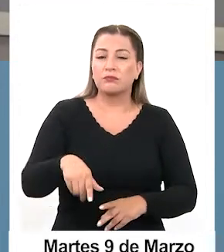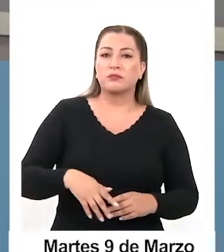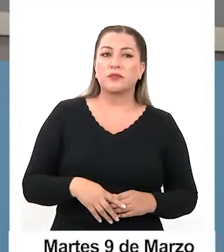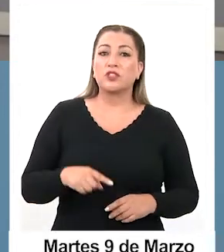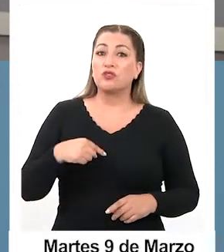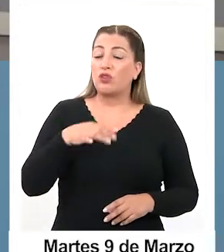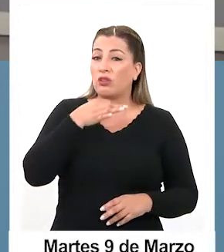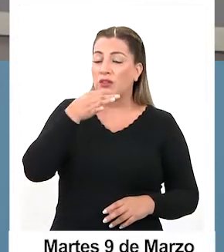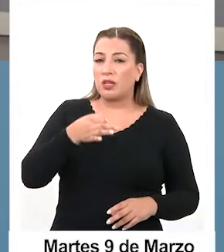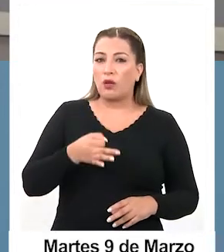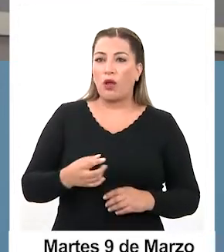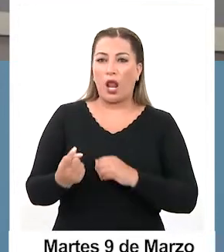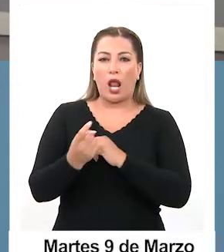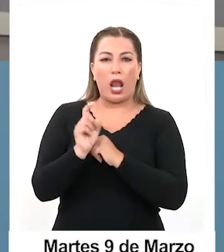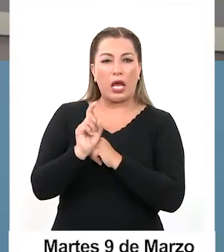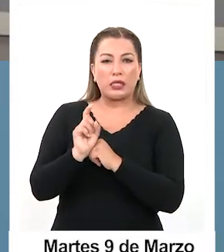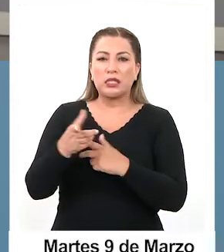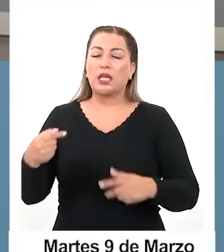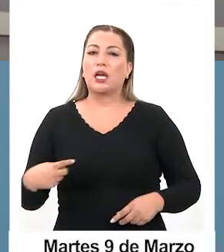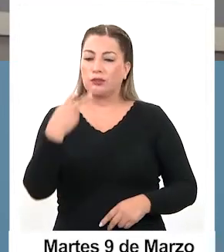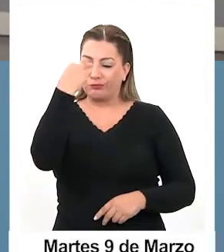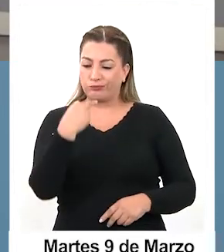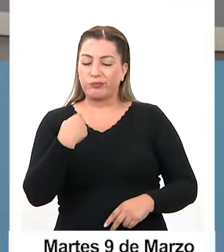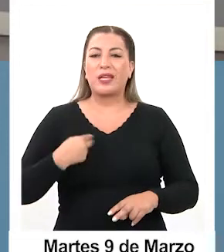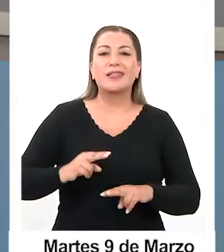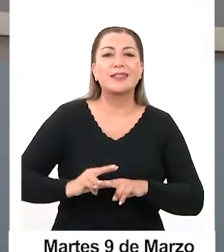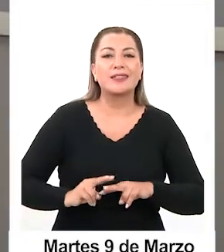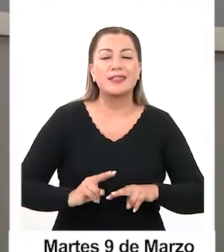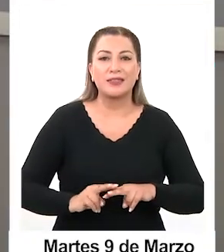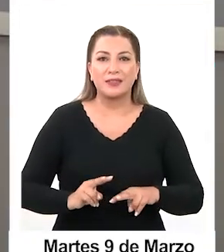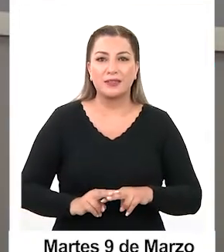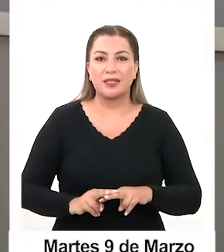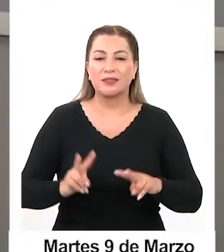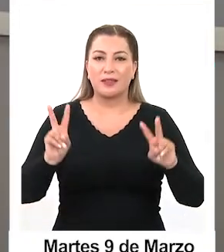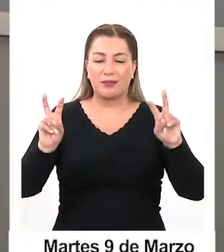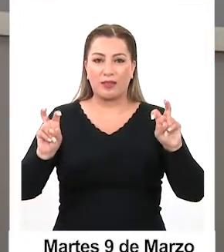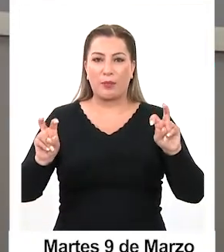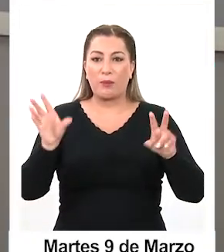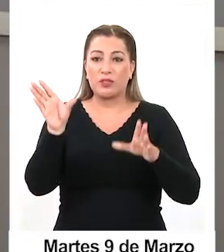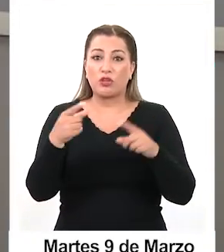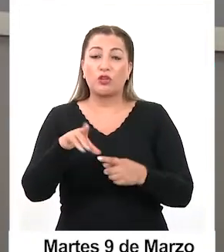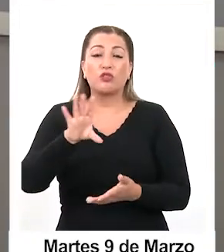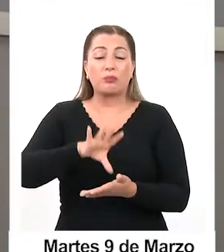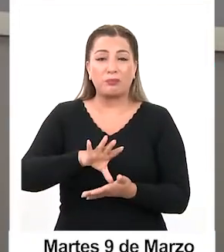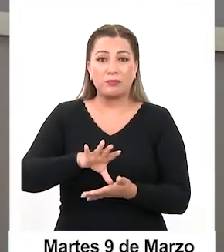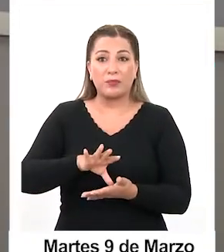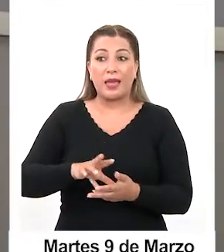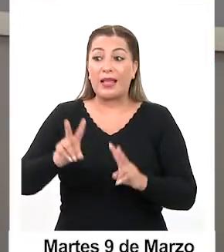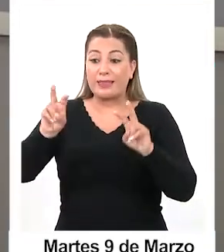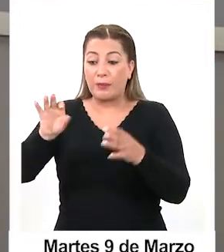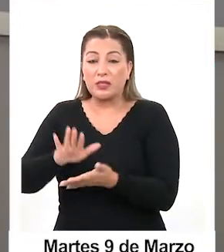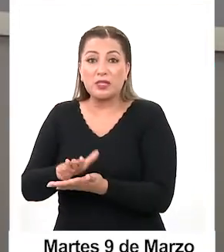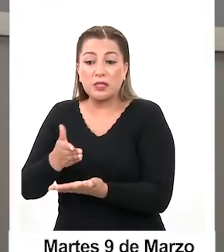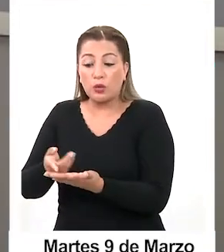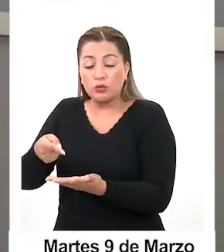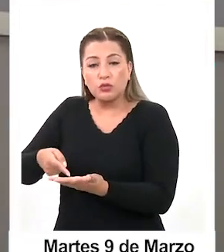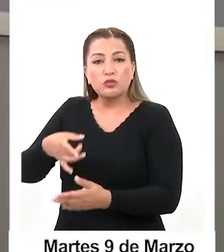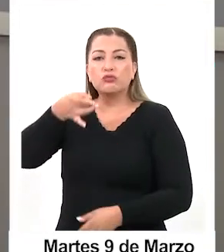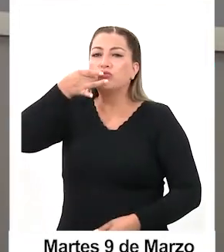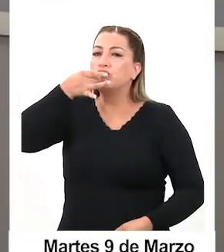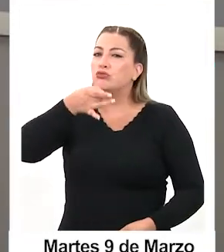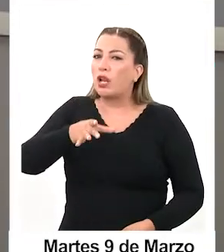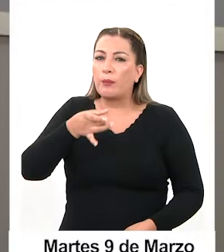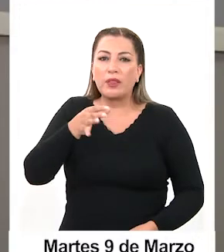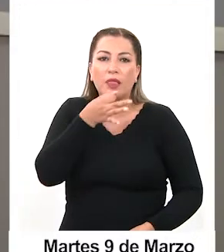abstraigo, digamos, de la crítica que se puede hacer en torno a lo que son los elementos y componentes migratorios. Pero desde la perspectiva sanitaria, yo solo agradecer, digamos,